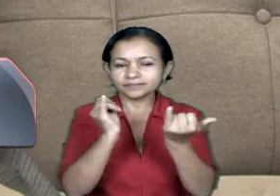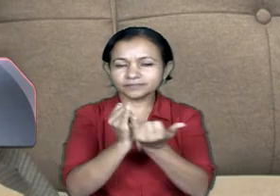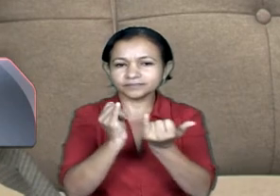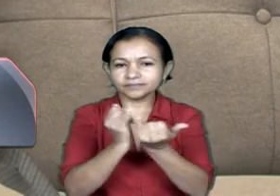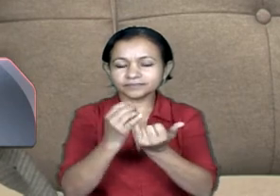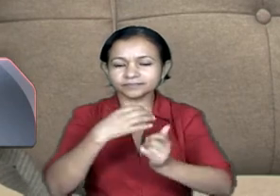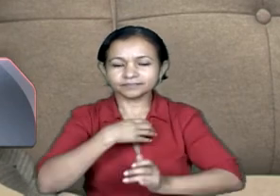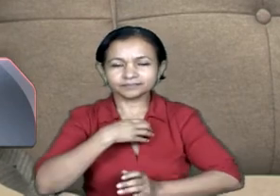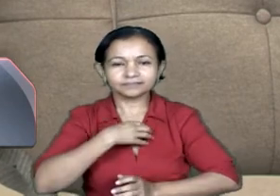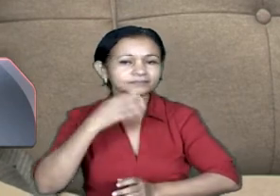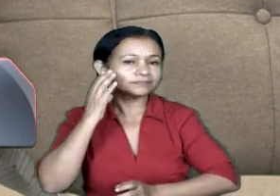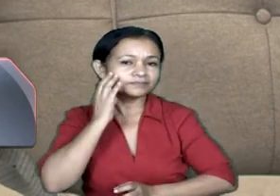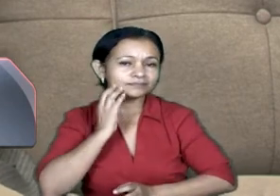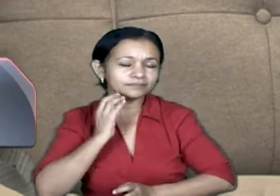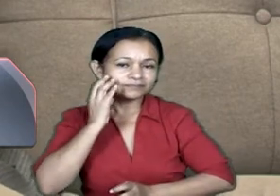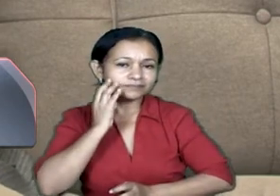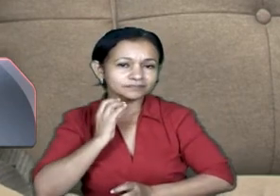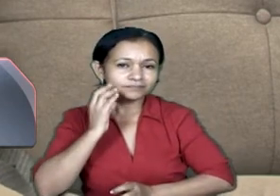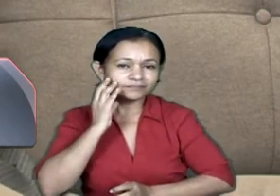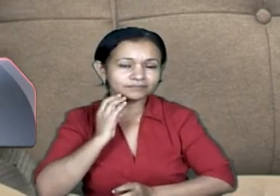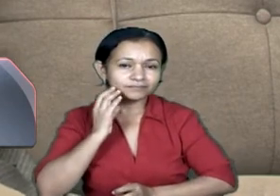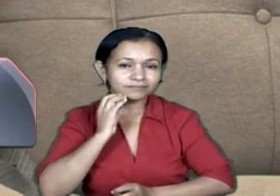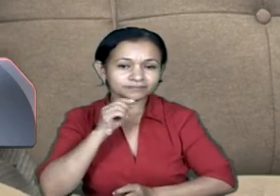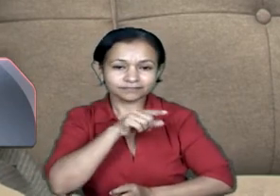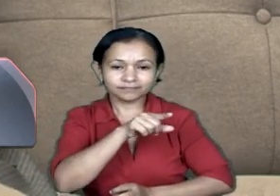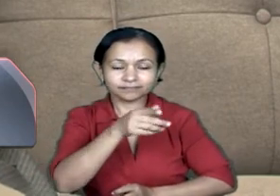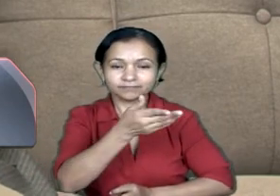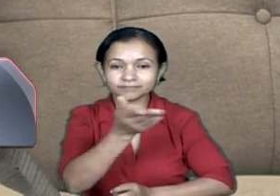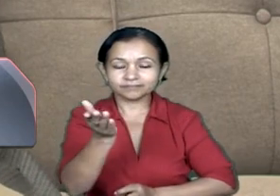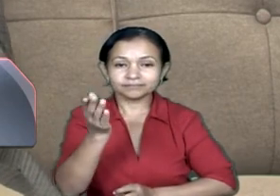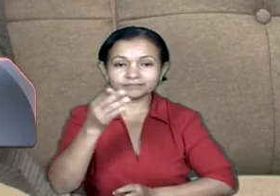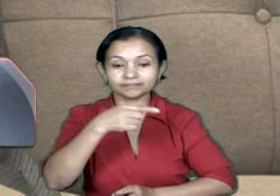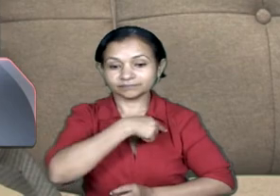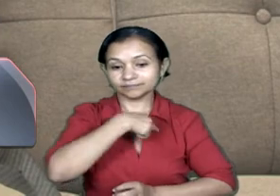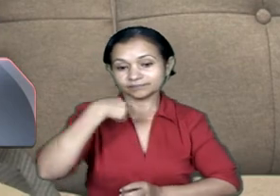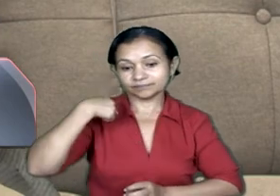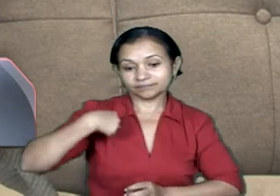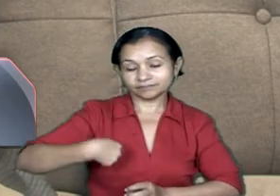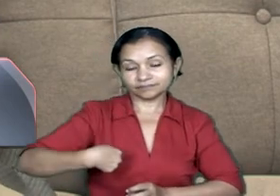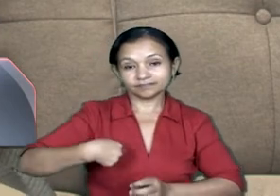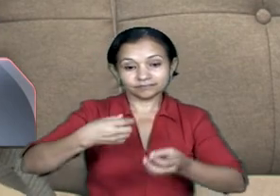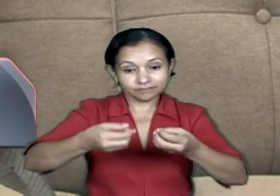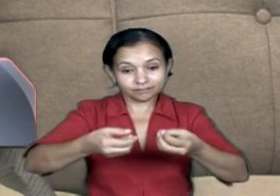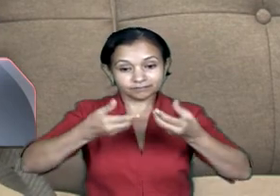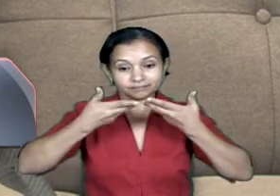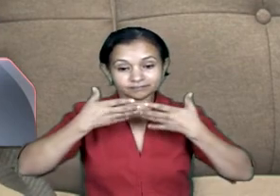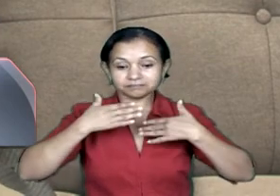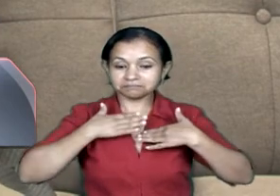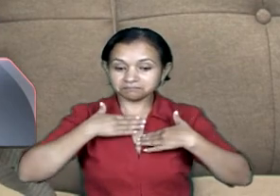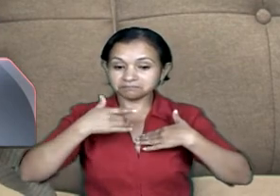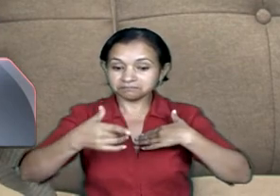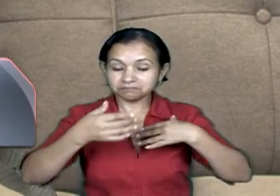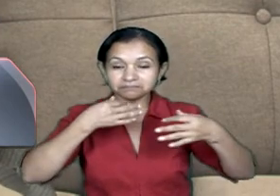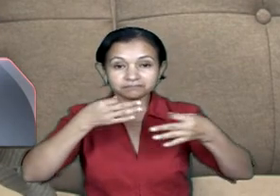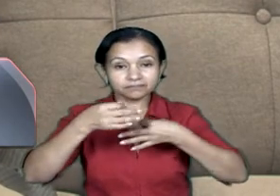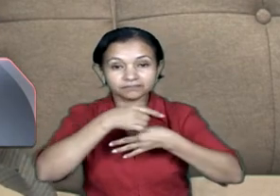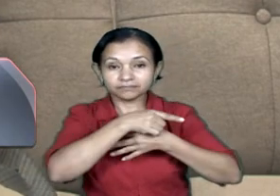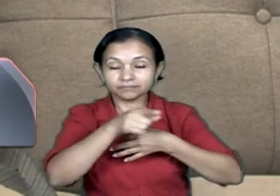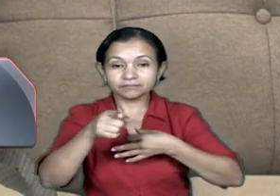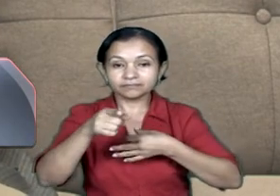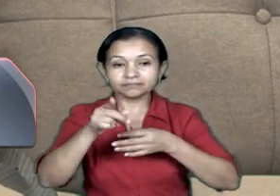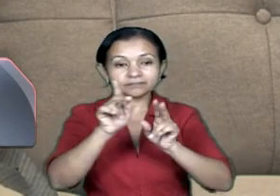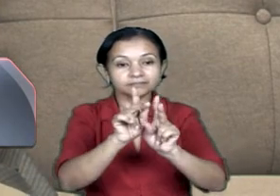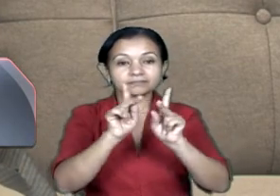mi experiencia y las experiencias de los técnicos de Taiwán, ¿no?, que me contaron, que el